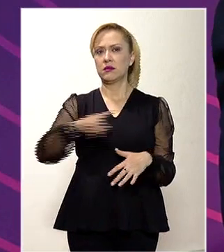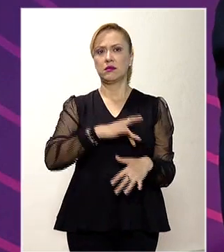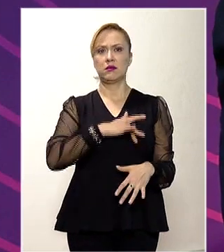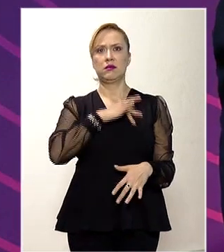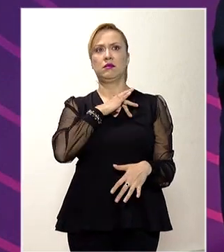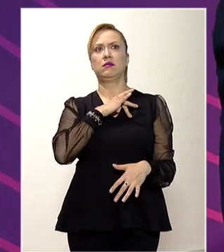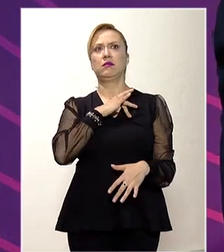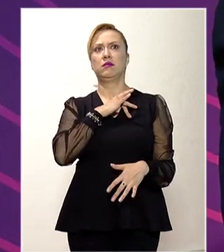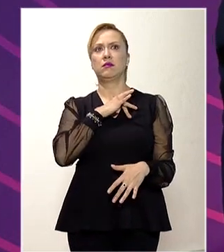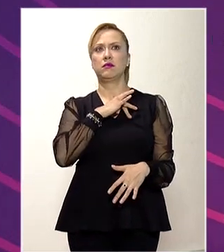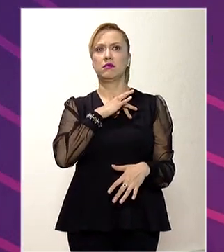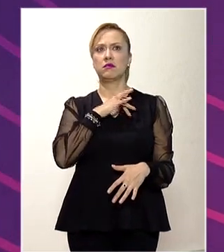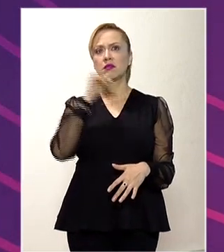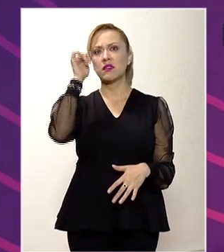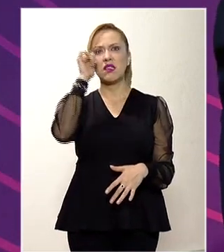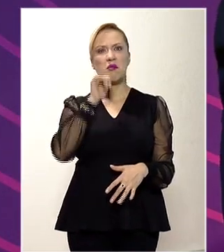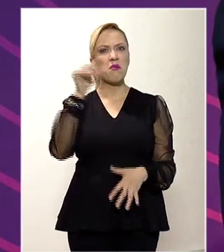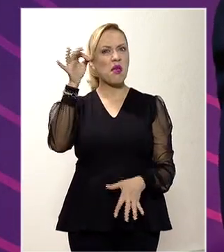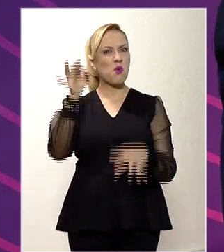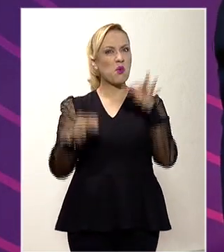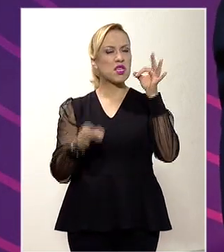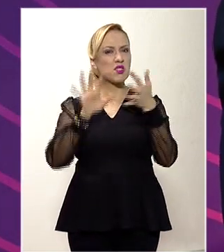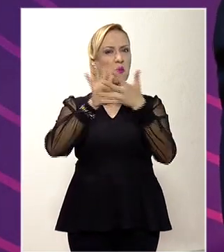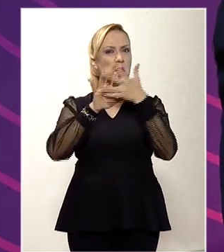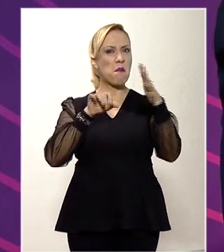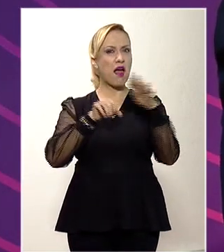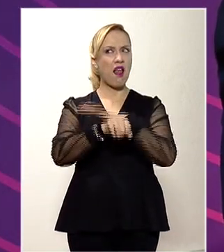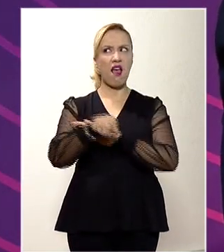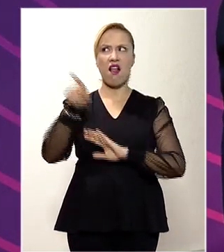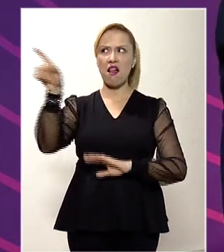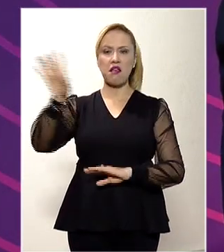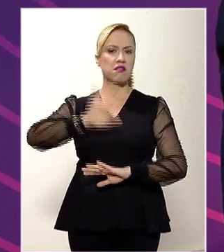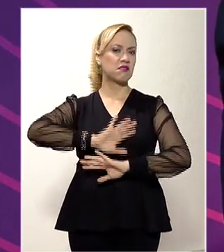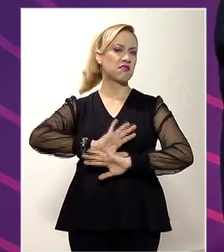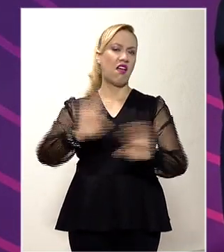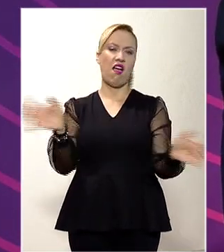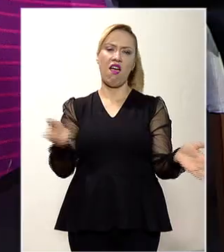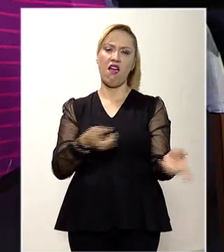convicción que se utiliza en un juicio penal, Así es. ¿no? Ujú.